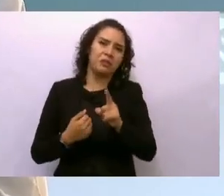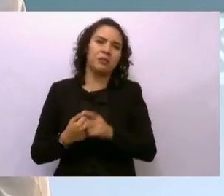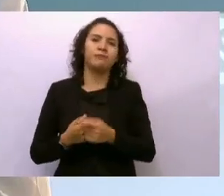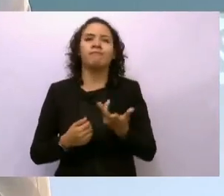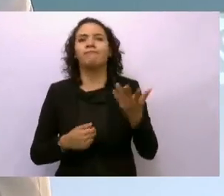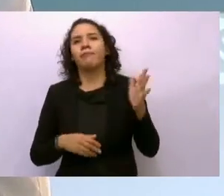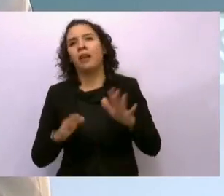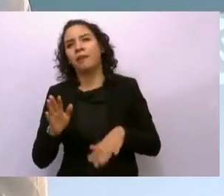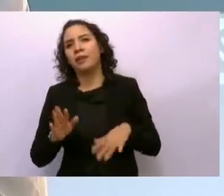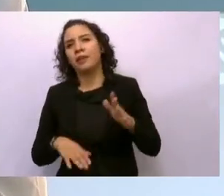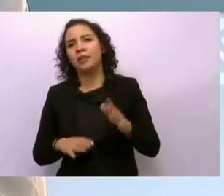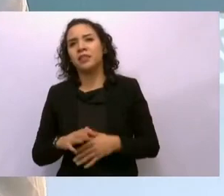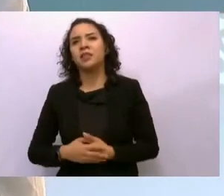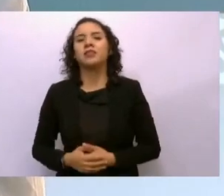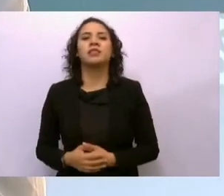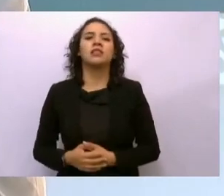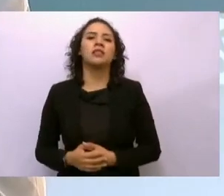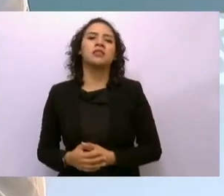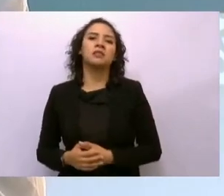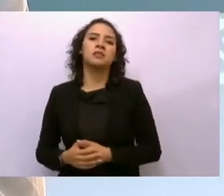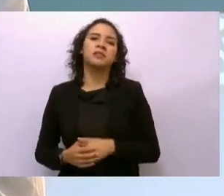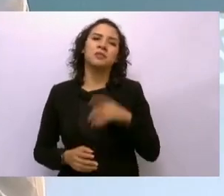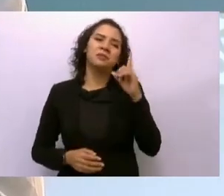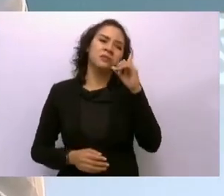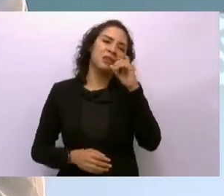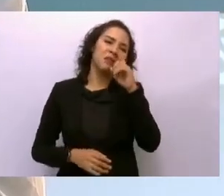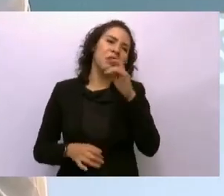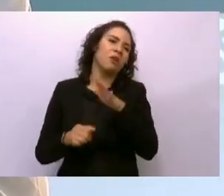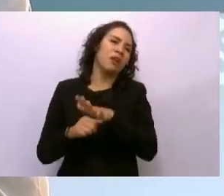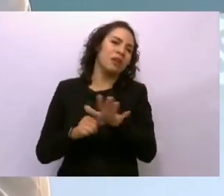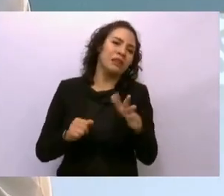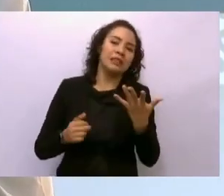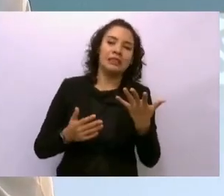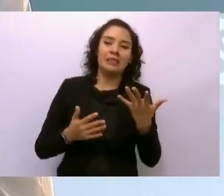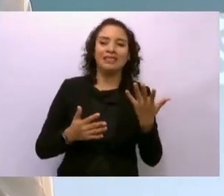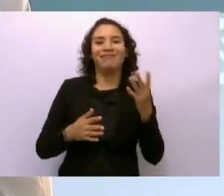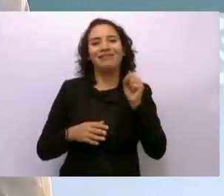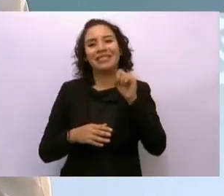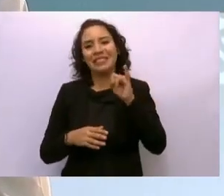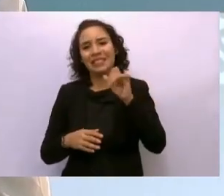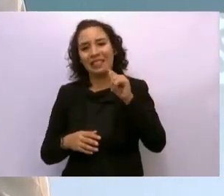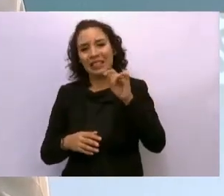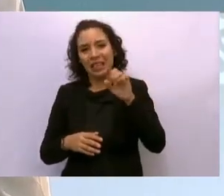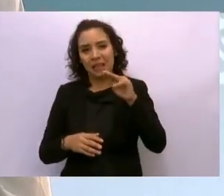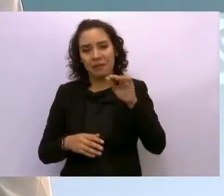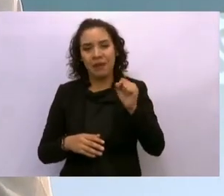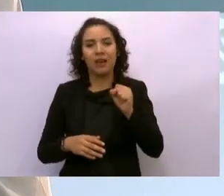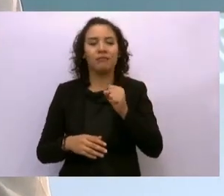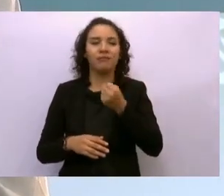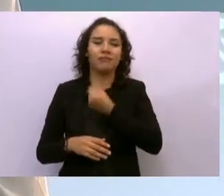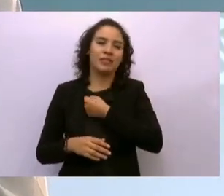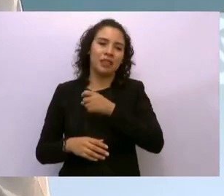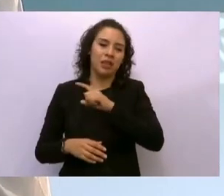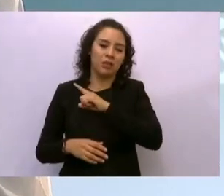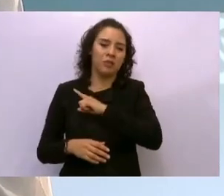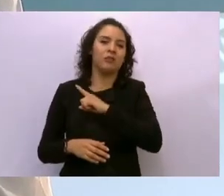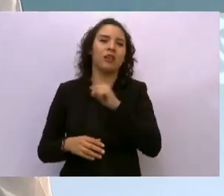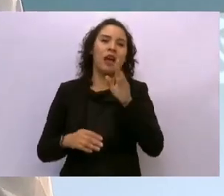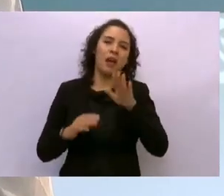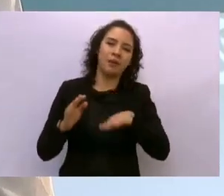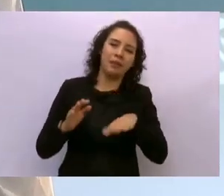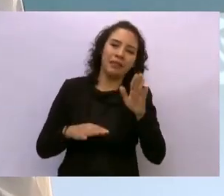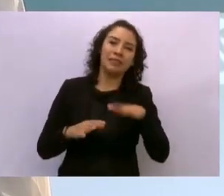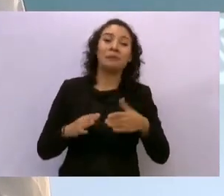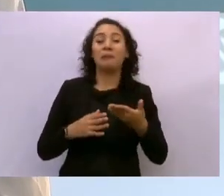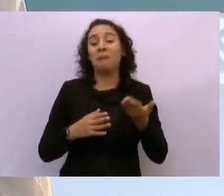la complejidad que significa el sacar adelante un sistema que se